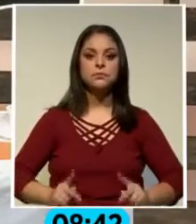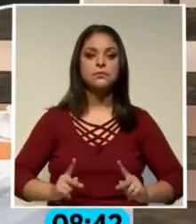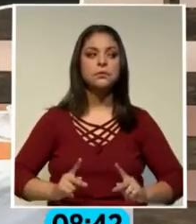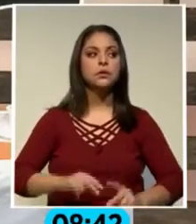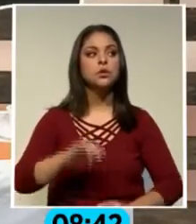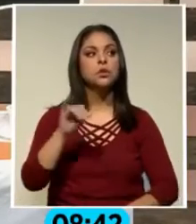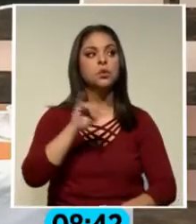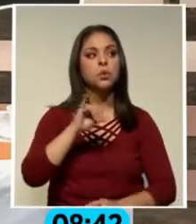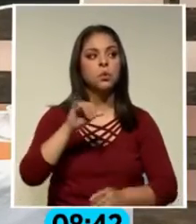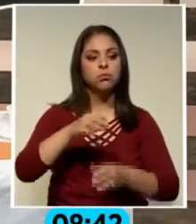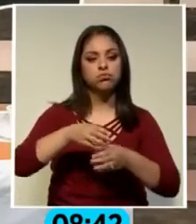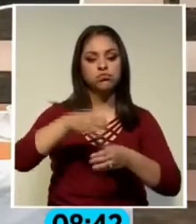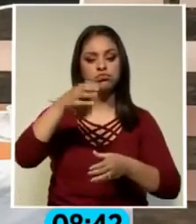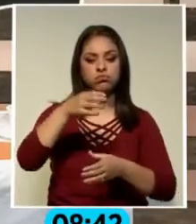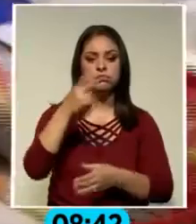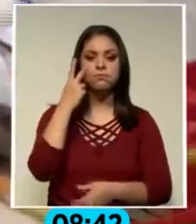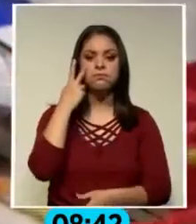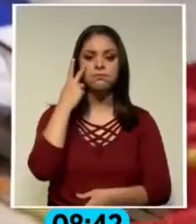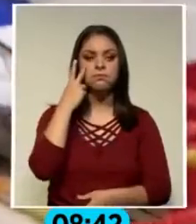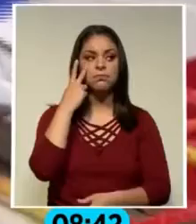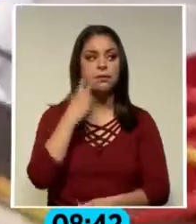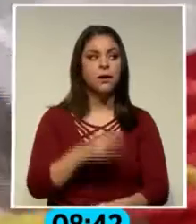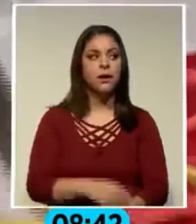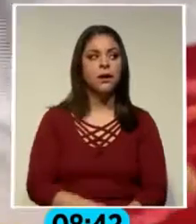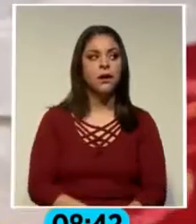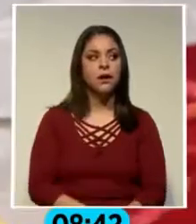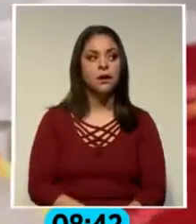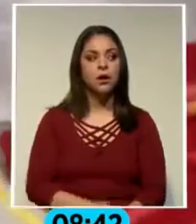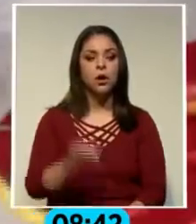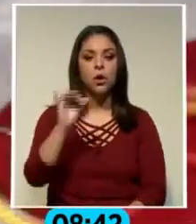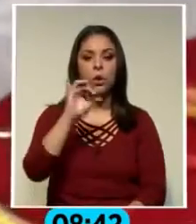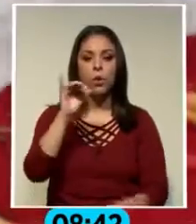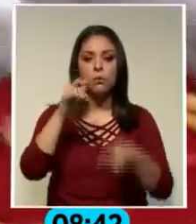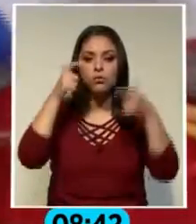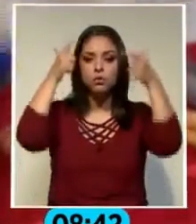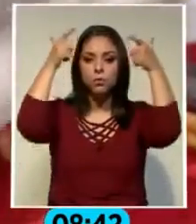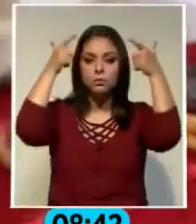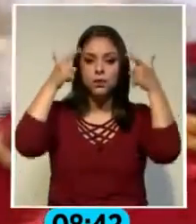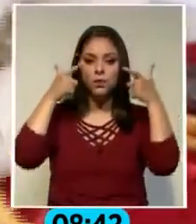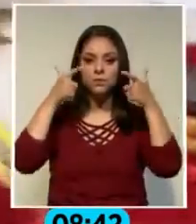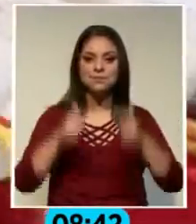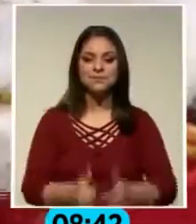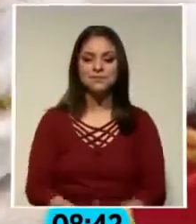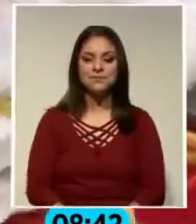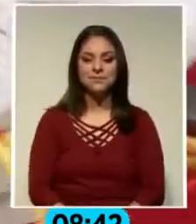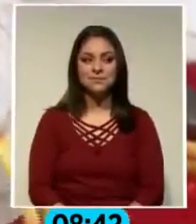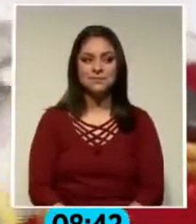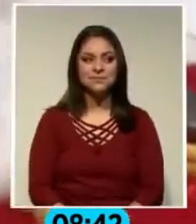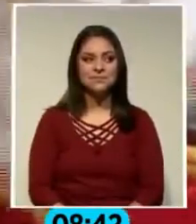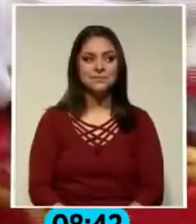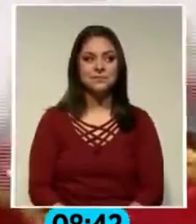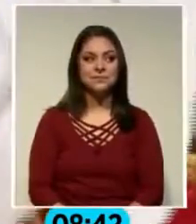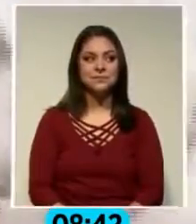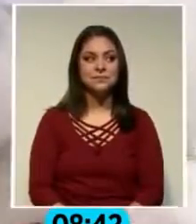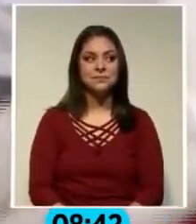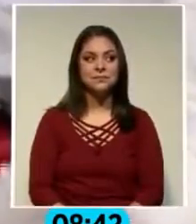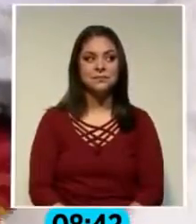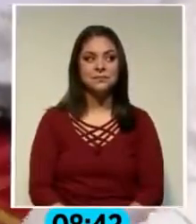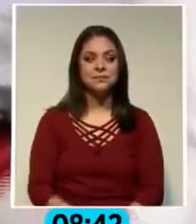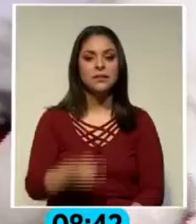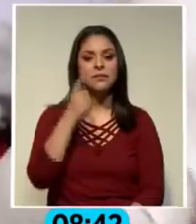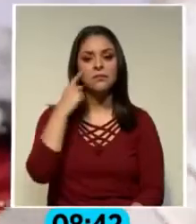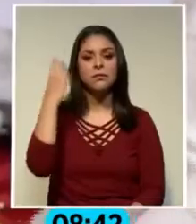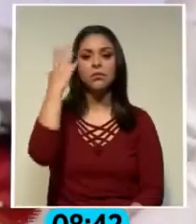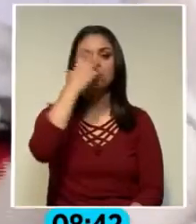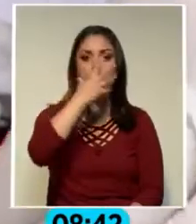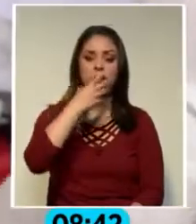jalo. Ay, qué lindo, es como el sombrerito del... Vamos a ver. ¿Verdad? Qué Vamos bello. A ver. Ay, con